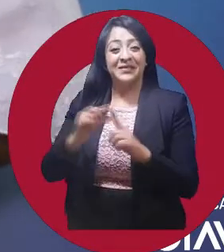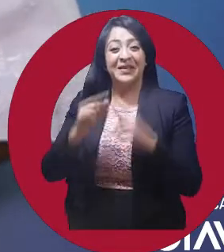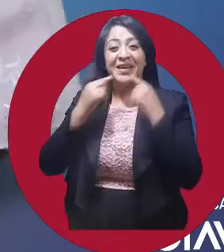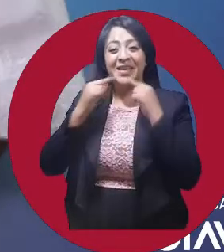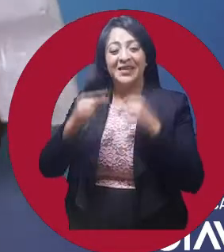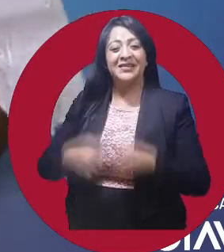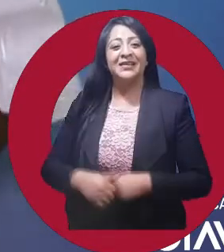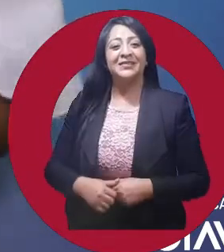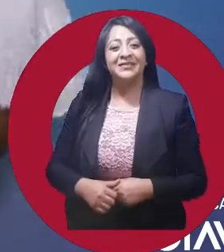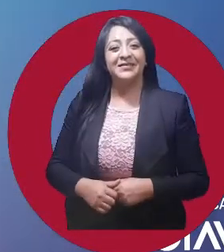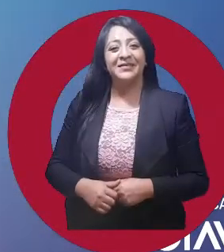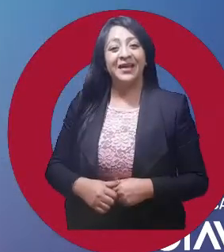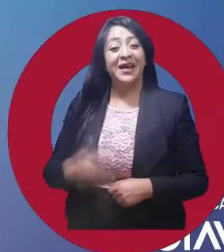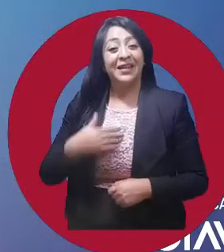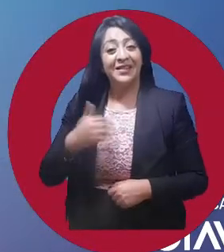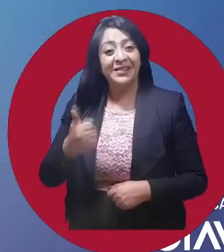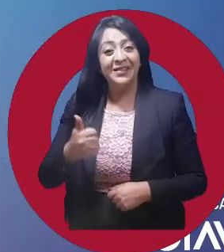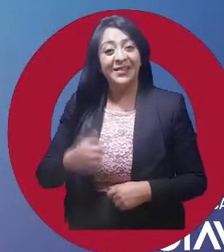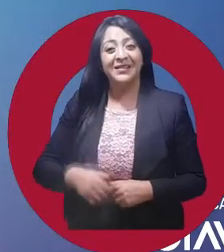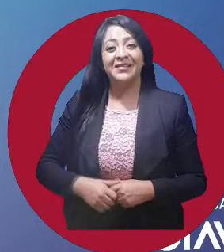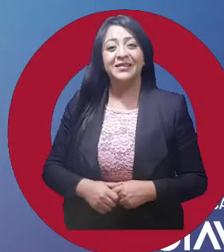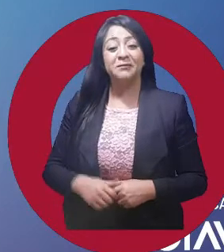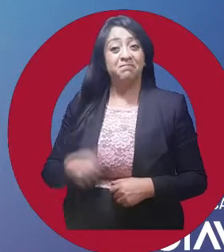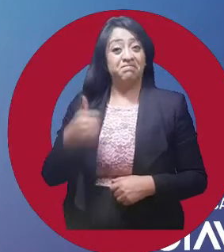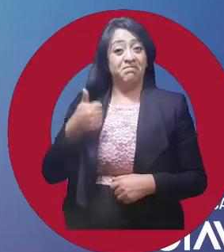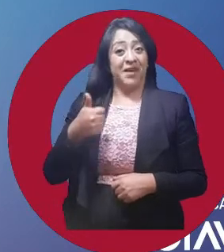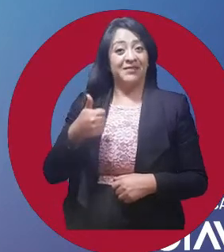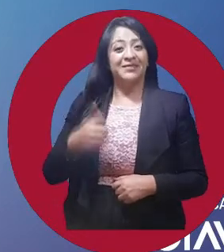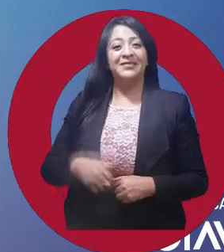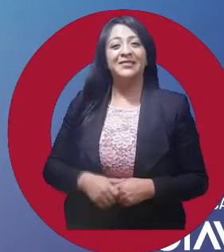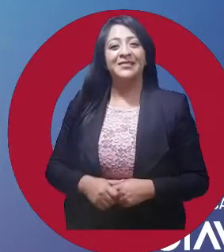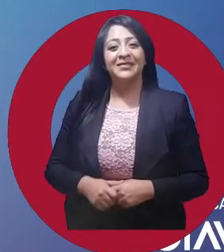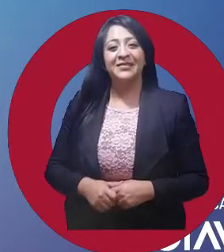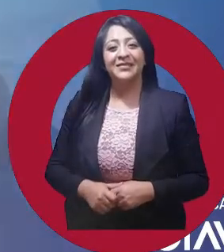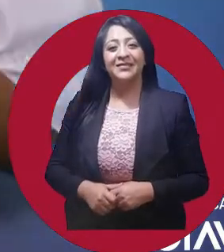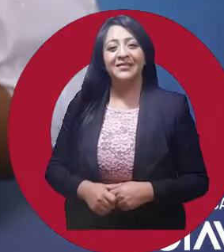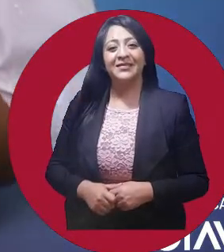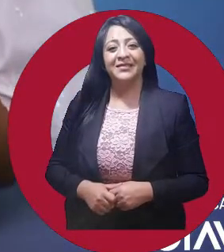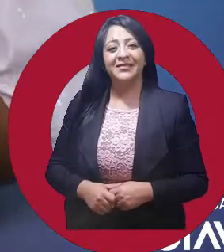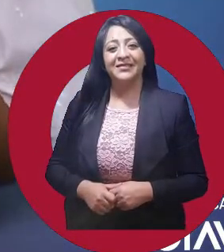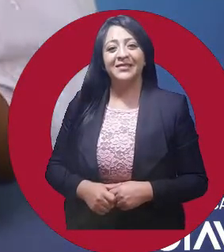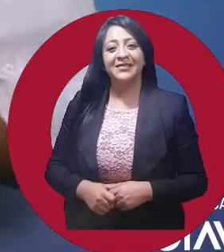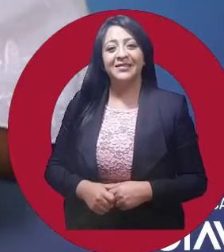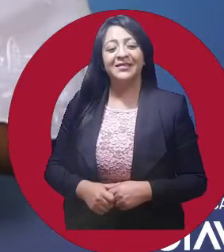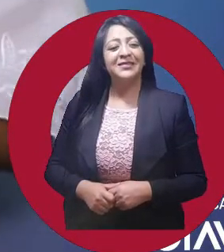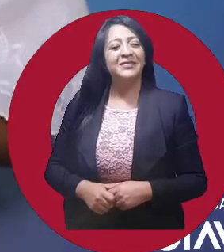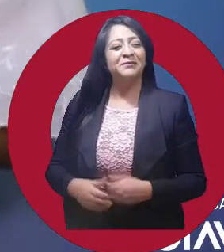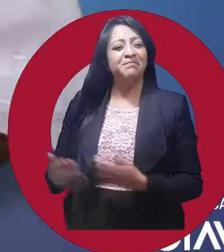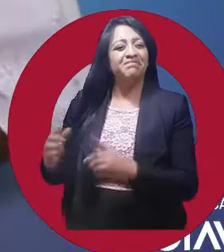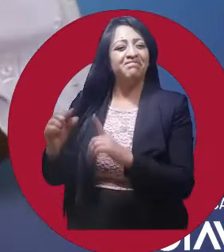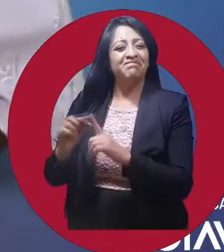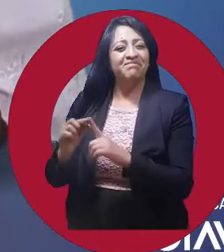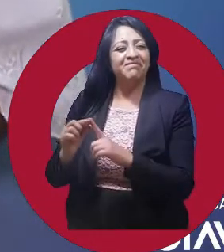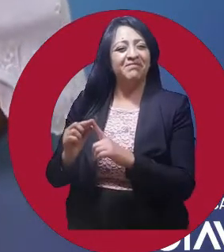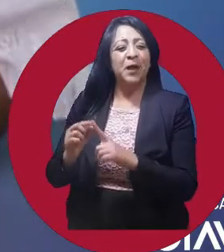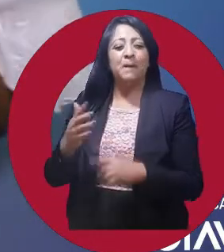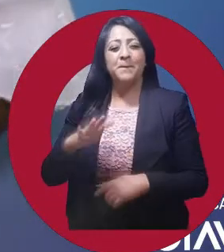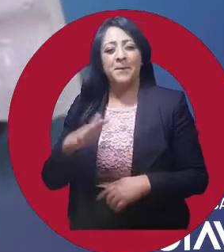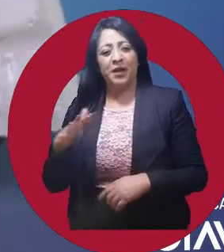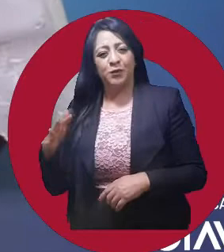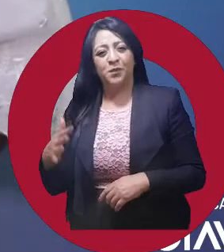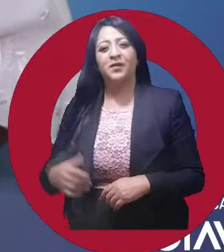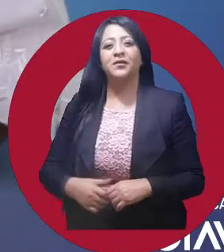hola, ¿qué tal? Alilla. Alilla es estoy bien. Shina shinaya. Shina shinaya